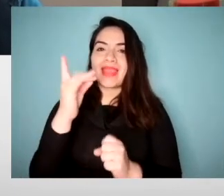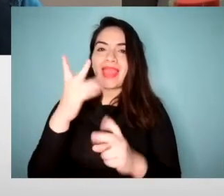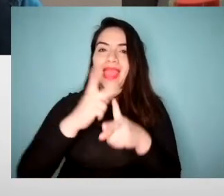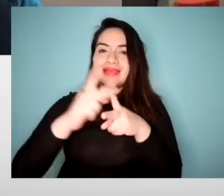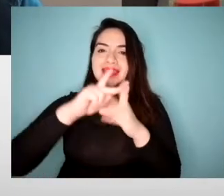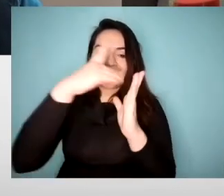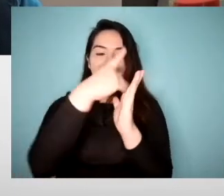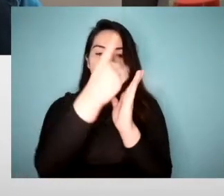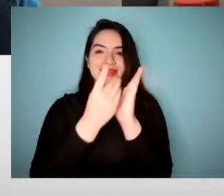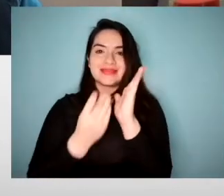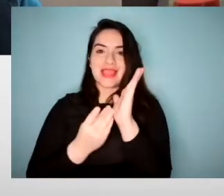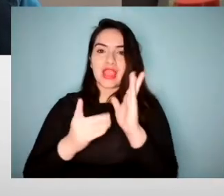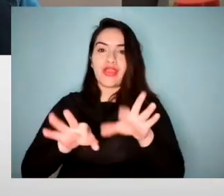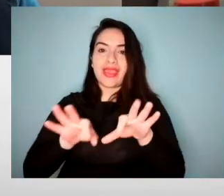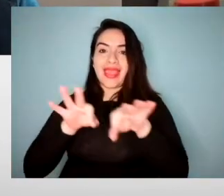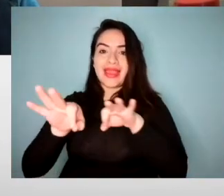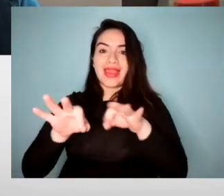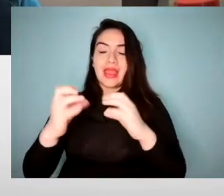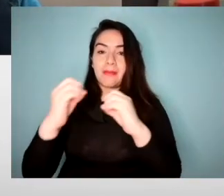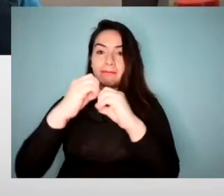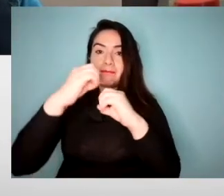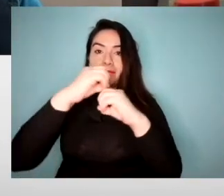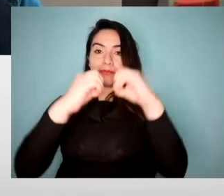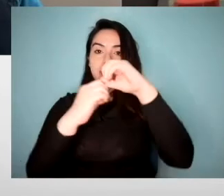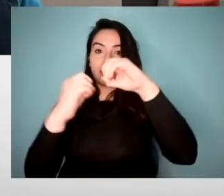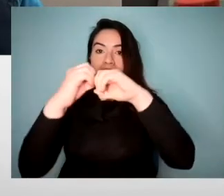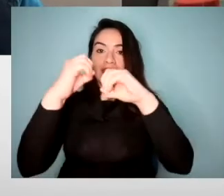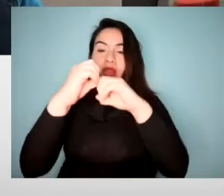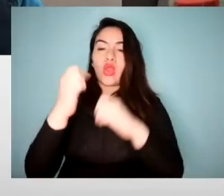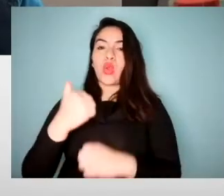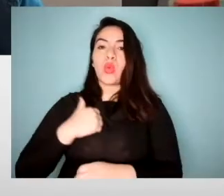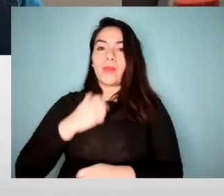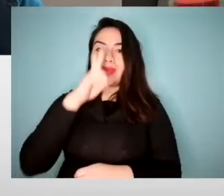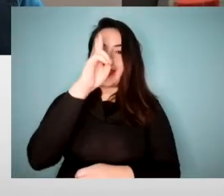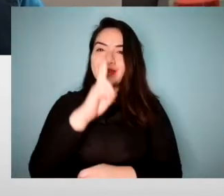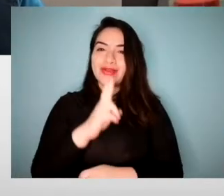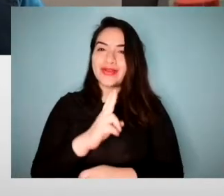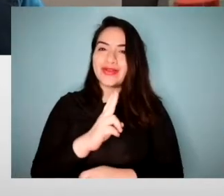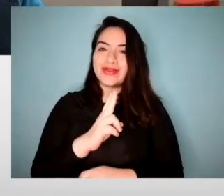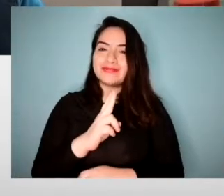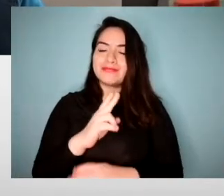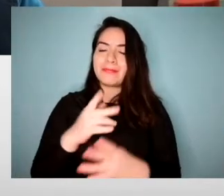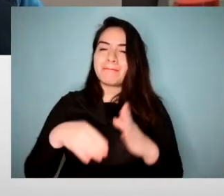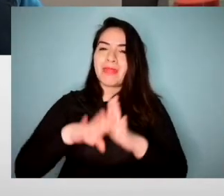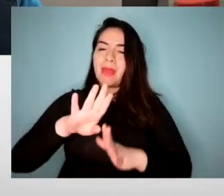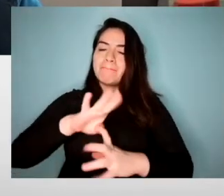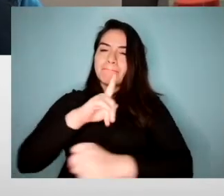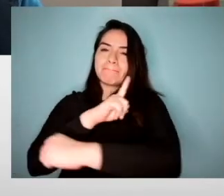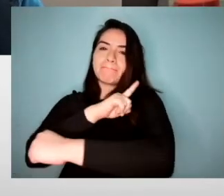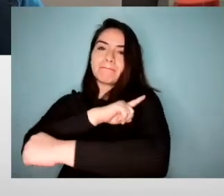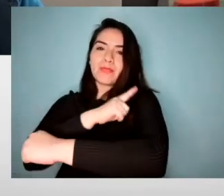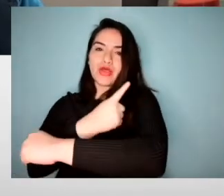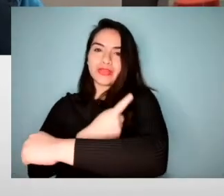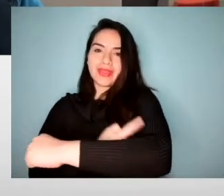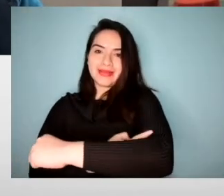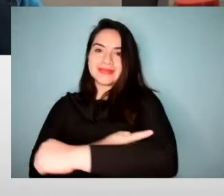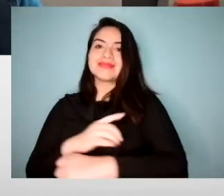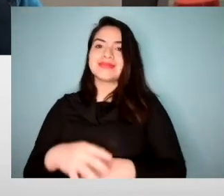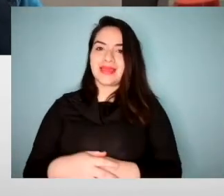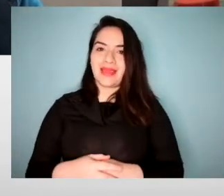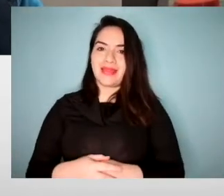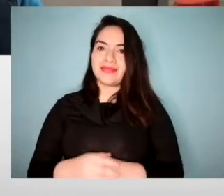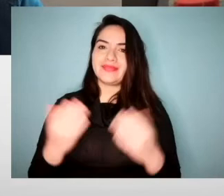de proteínas, tratar de hacer proteínas que cumplan un rol con una función más potenciada. Y todo eso, como ya te decía, a través